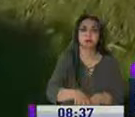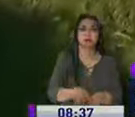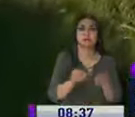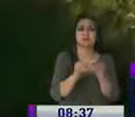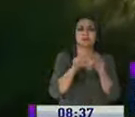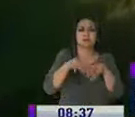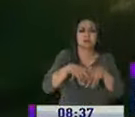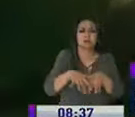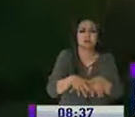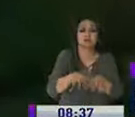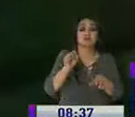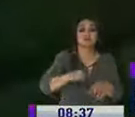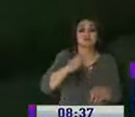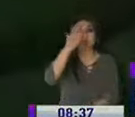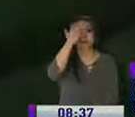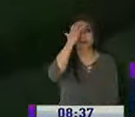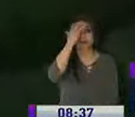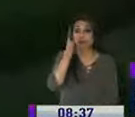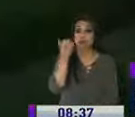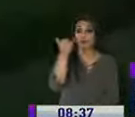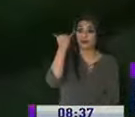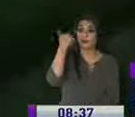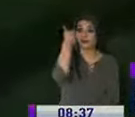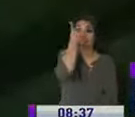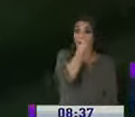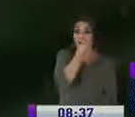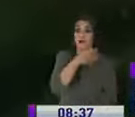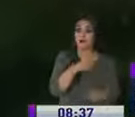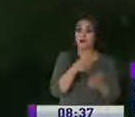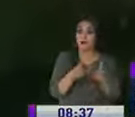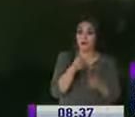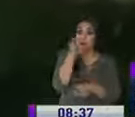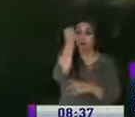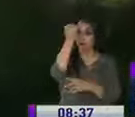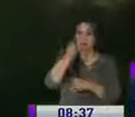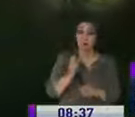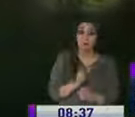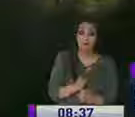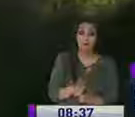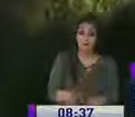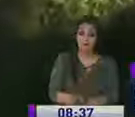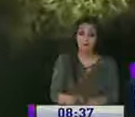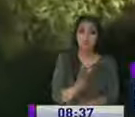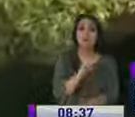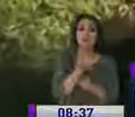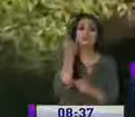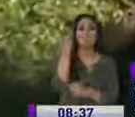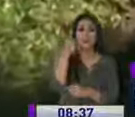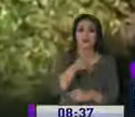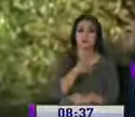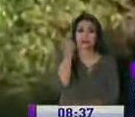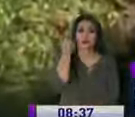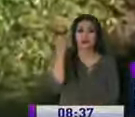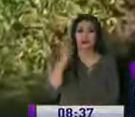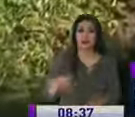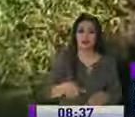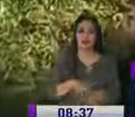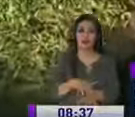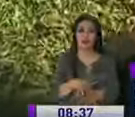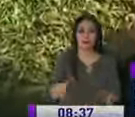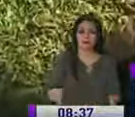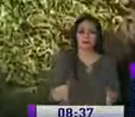delitos sexuales, como violación, abuso sexual, violencia de género. Así también el viceministro del Interior, Andrés de la Vega, dio